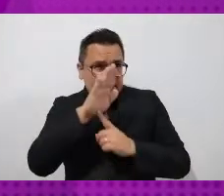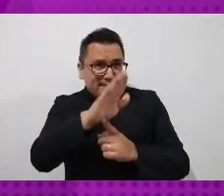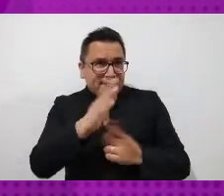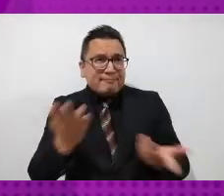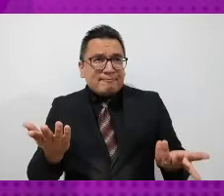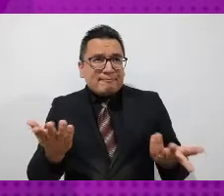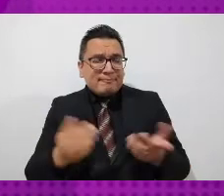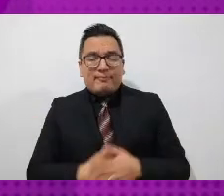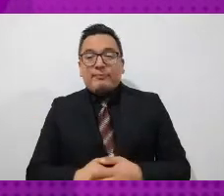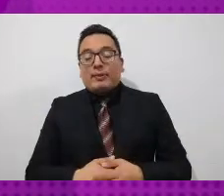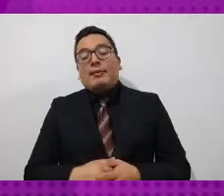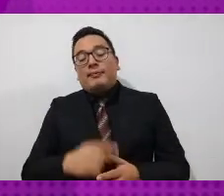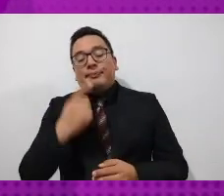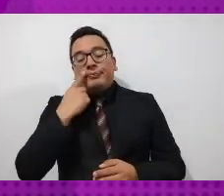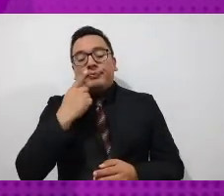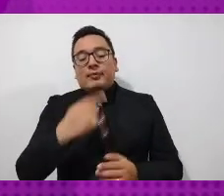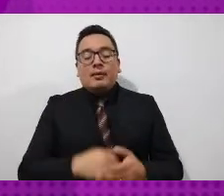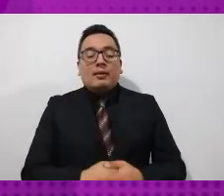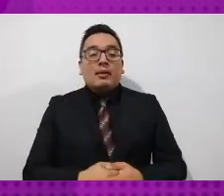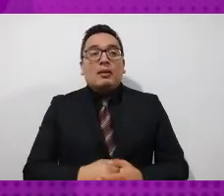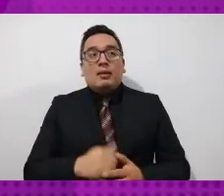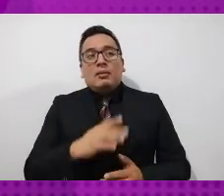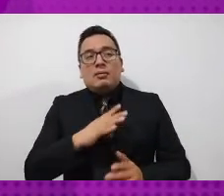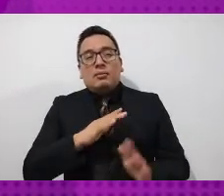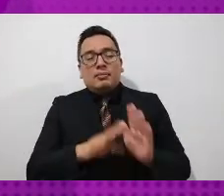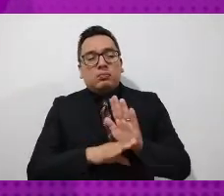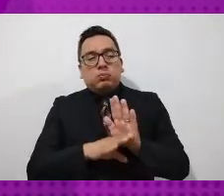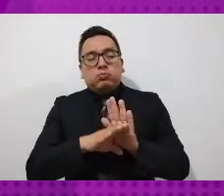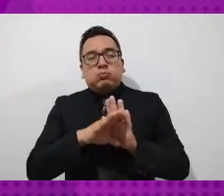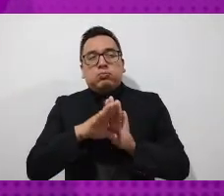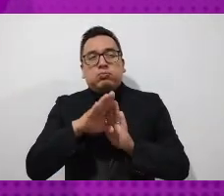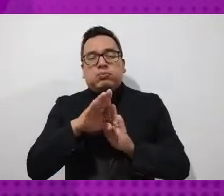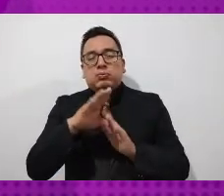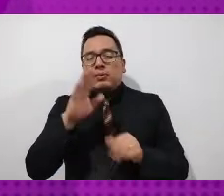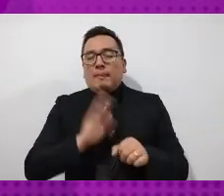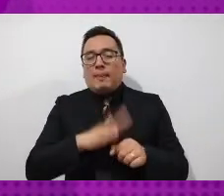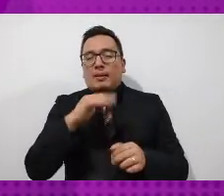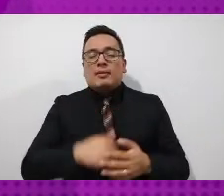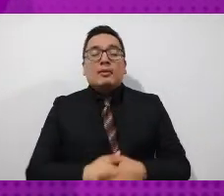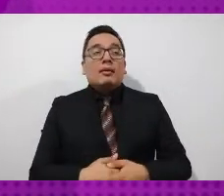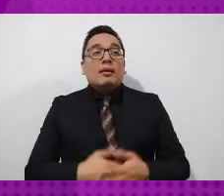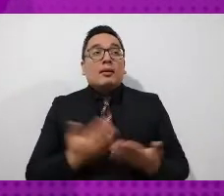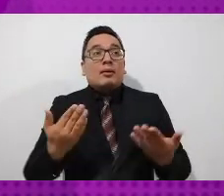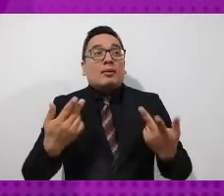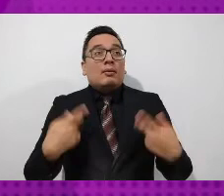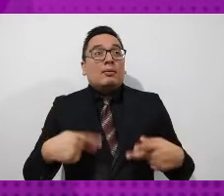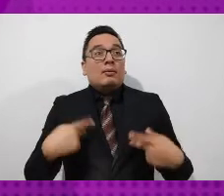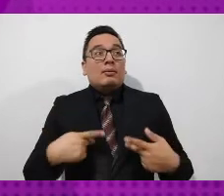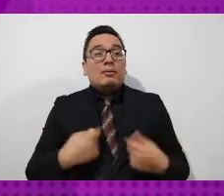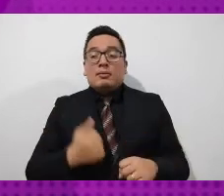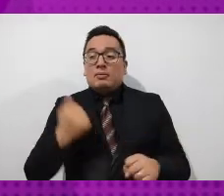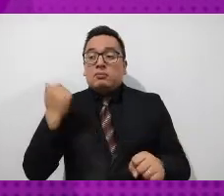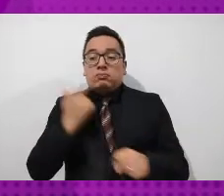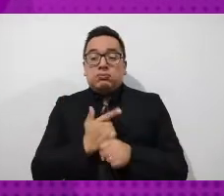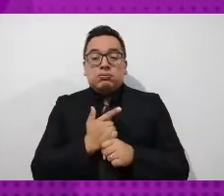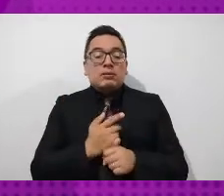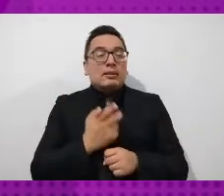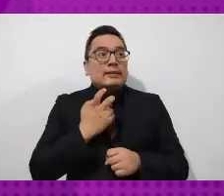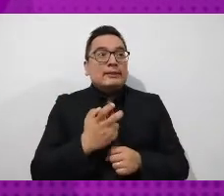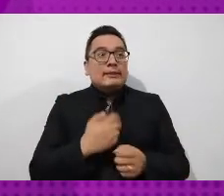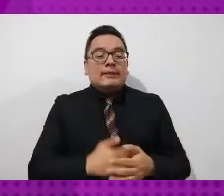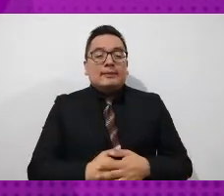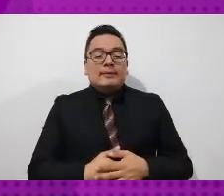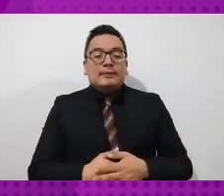Claro, mira, te comento, ha ido creciendo. Afortunadamente, las personas se han ido dando cuenta de estos